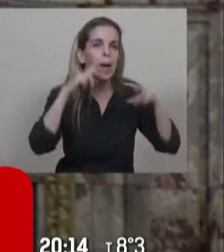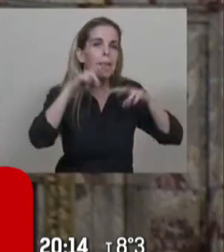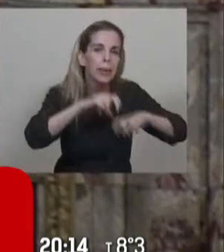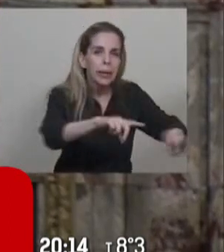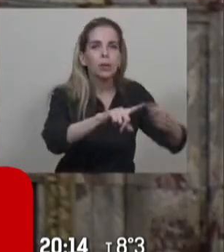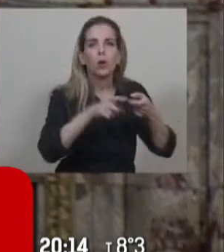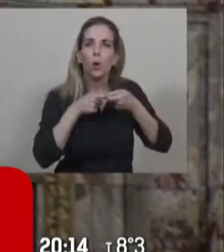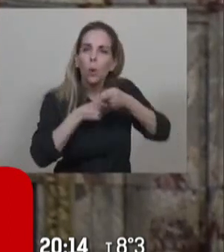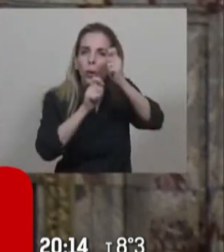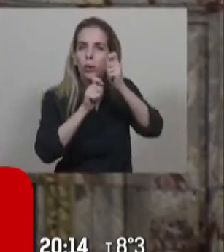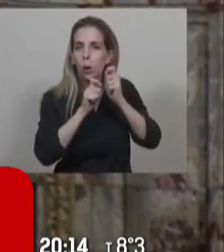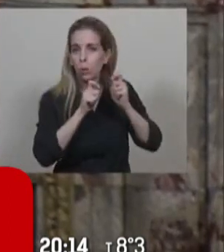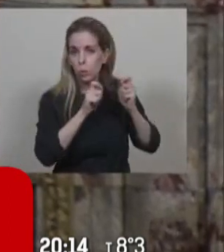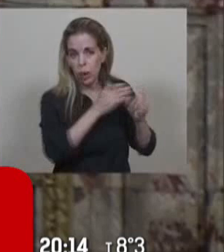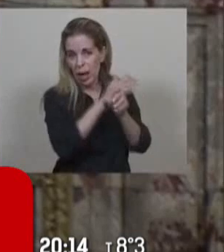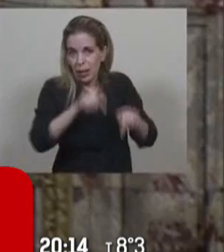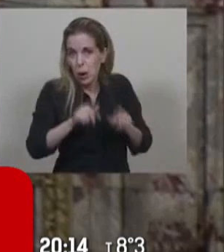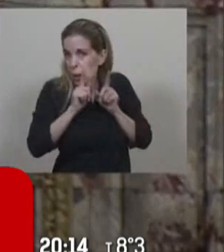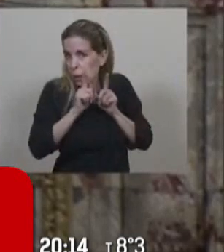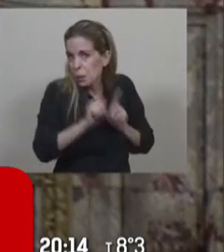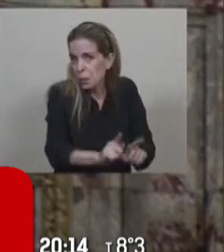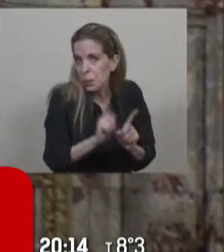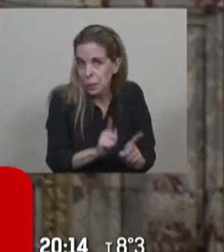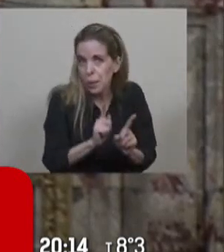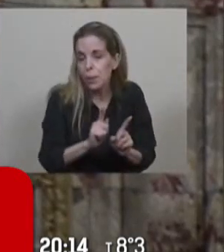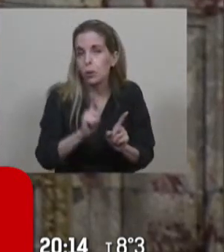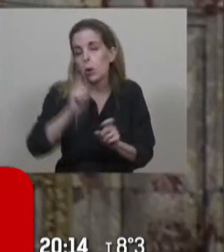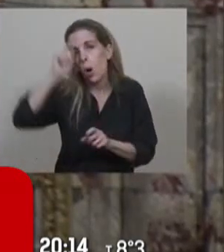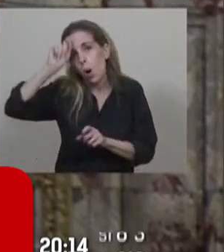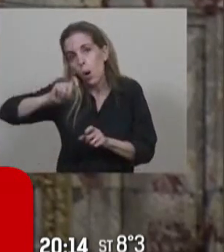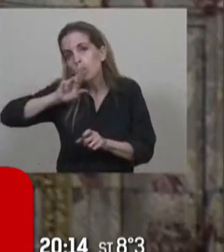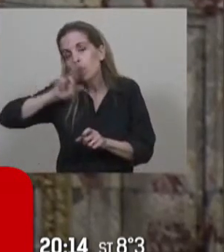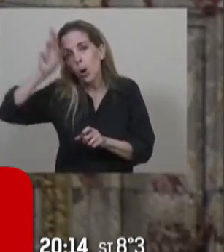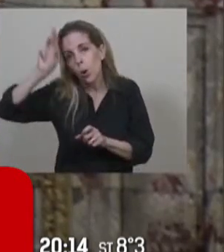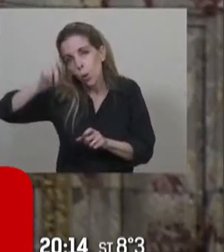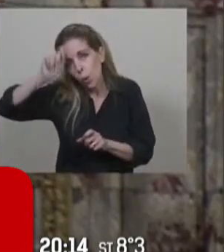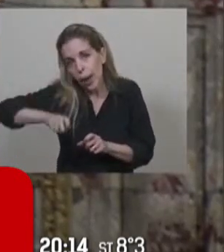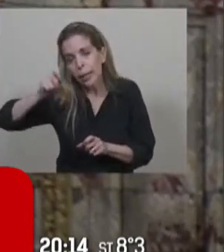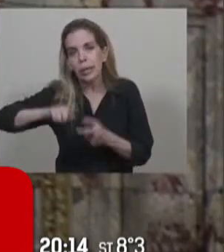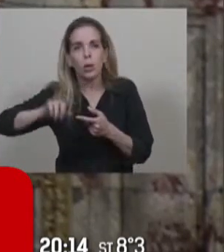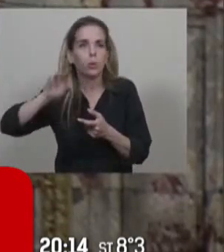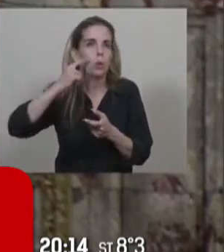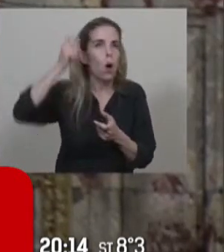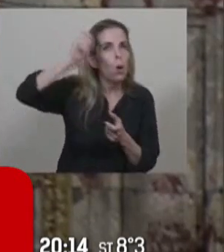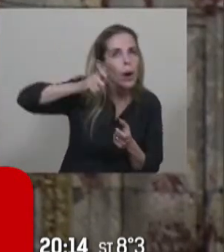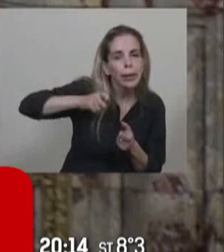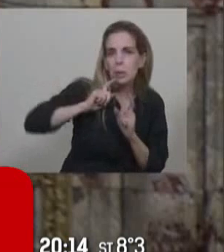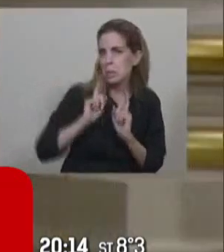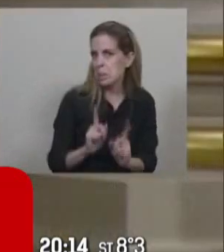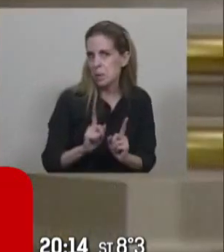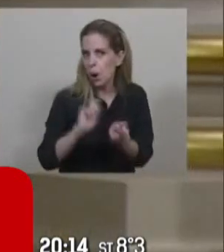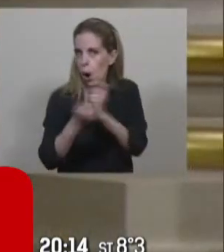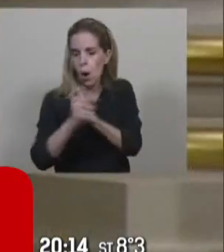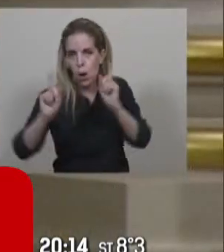en curso quedarán bajo la jurisdicción de los jueces, juezas o tribunales orales que actualmente las estén